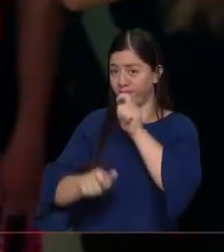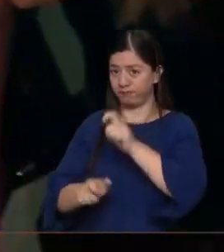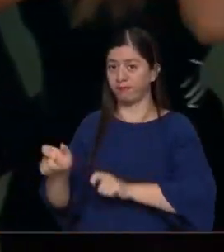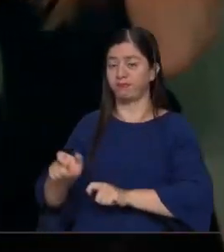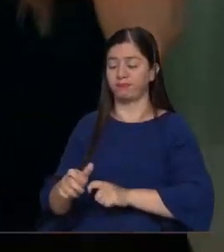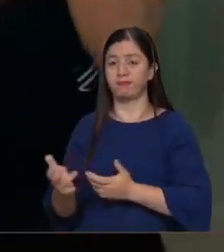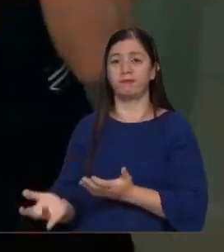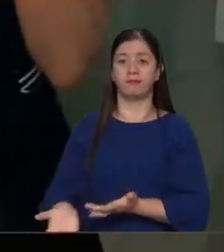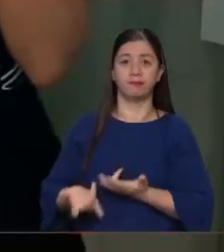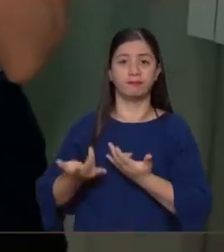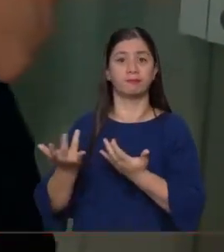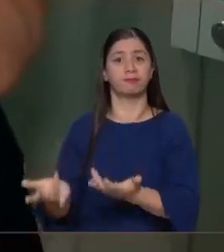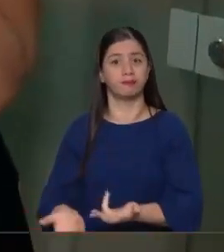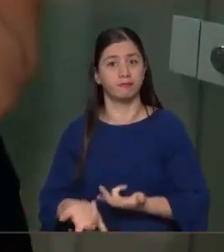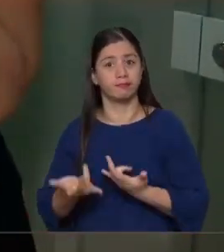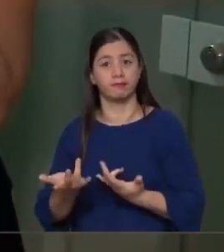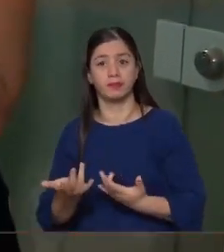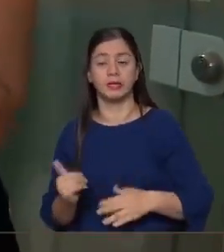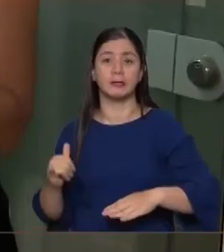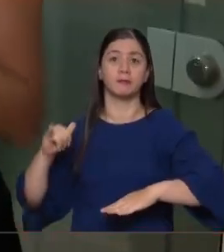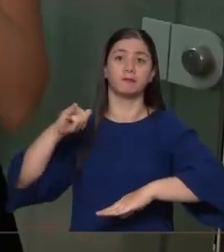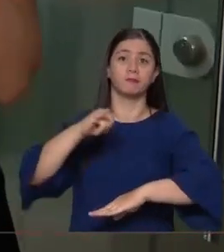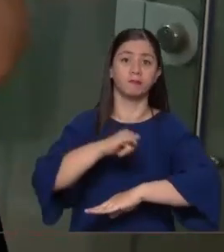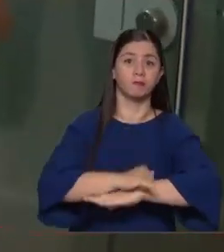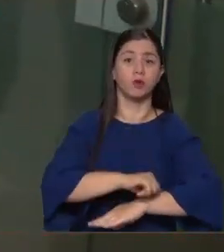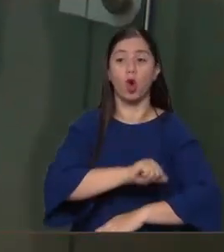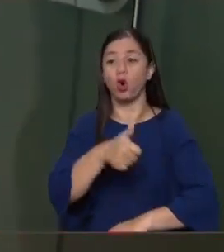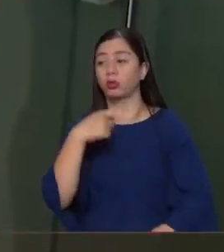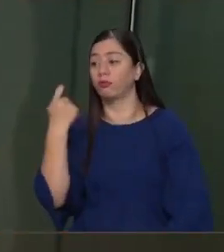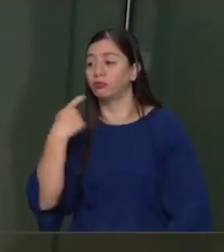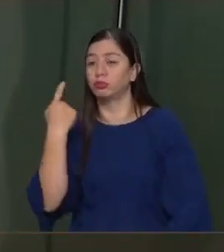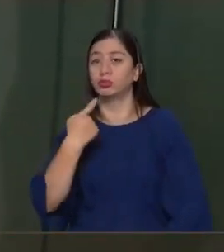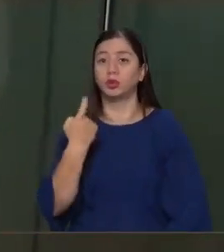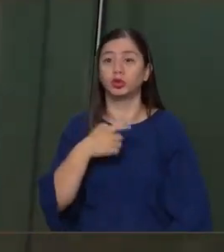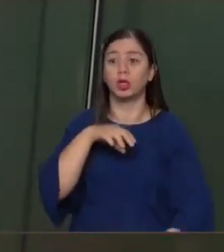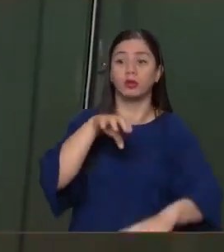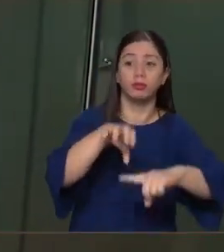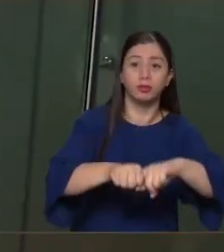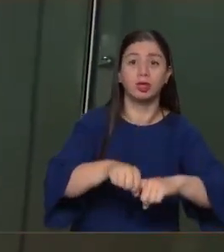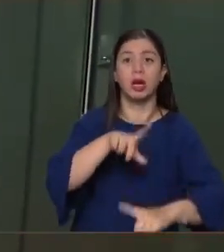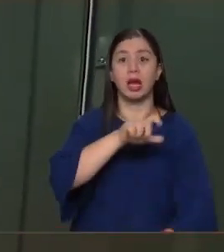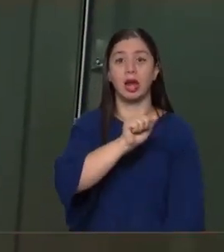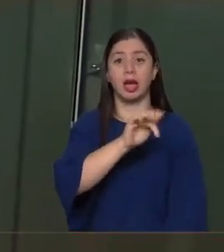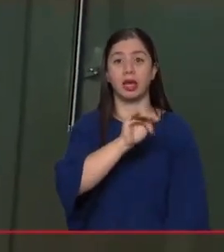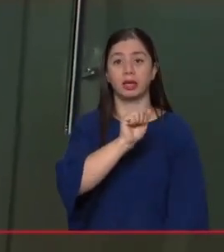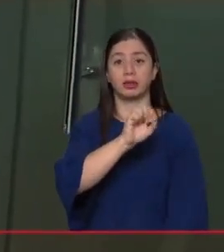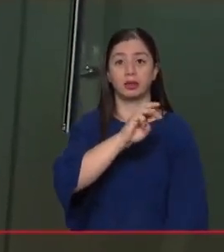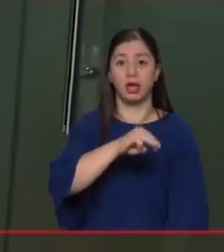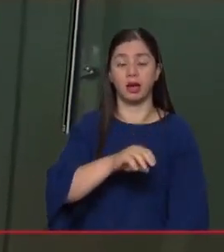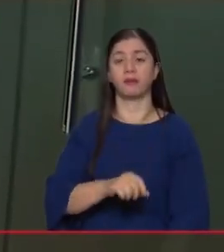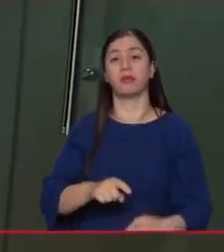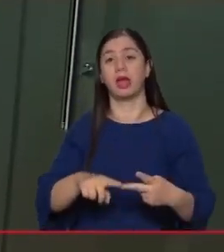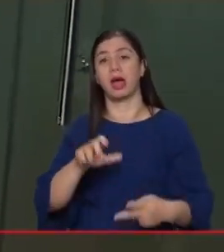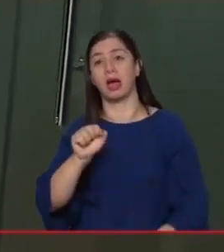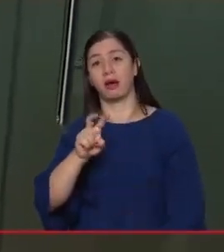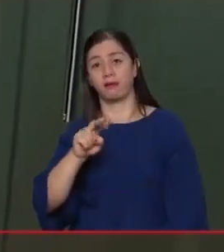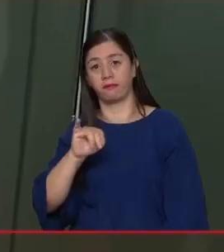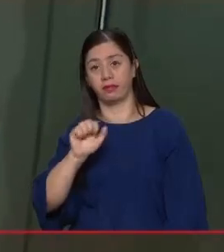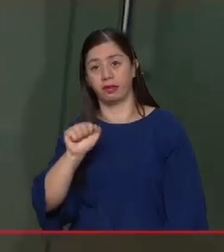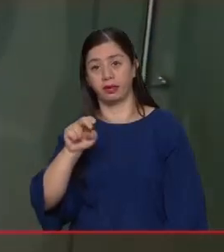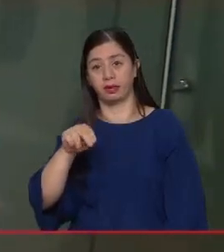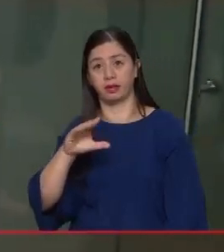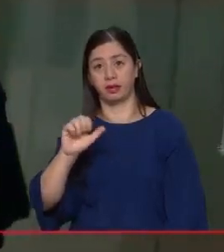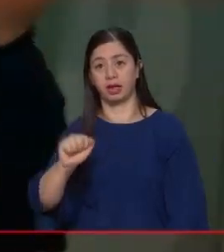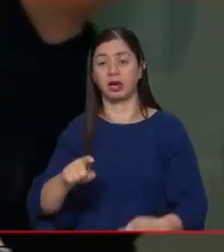están esperando hacer ese tránsito a otras aerolíneas buscando cupos en Latam, Avianca, incluso Satena se ha dispuesto y se le